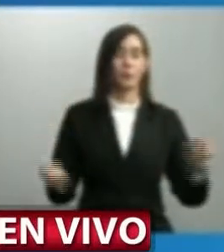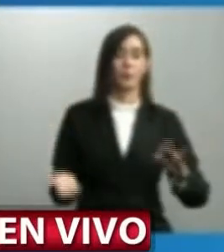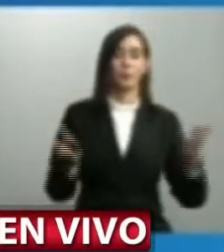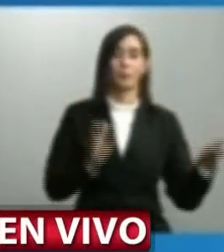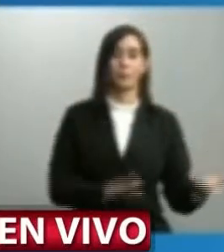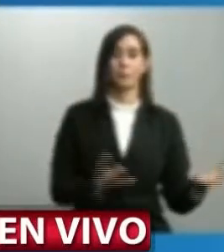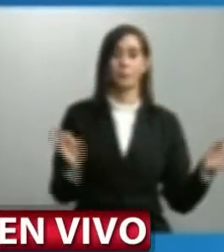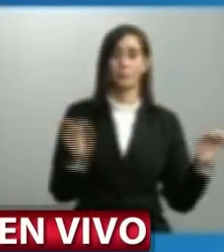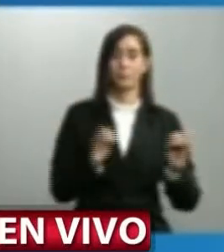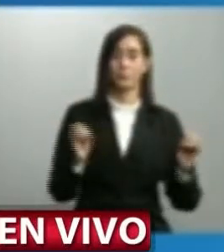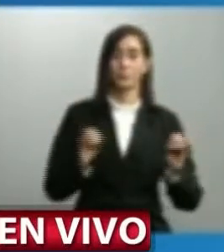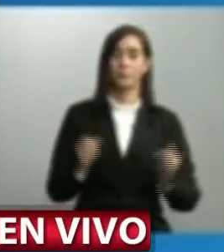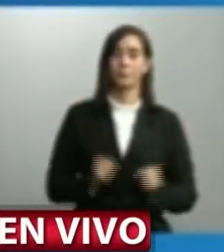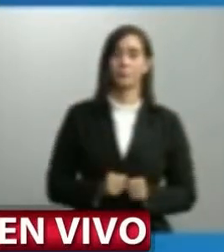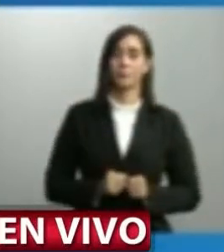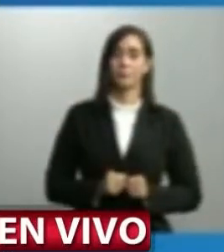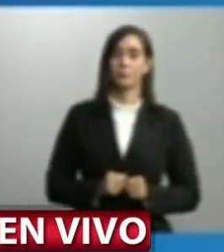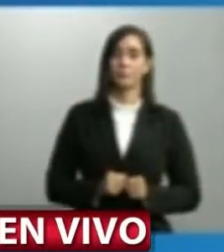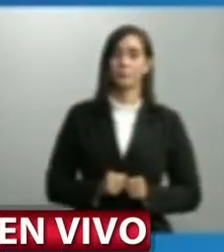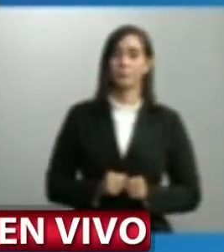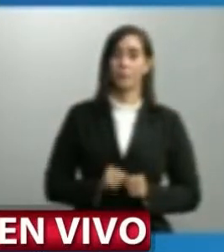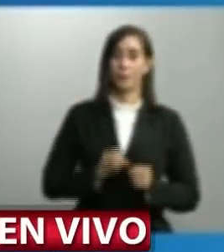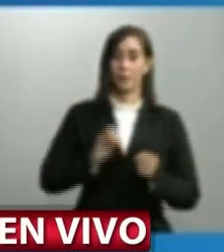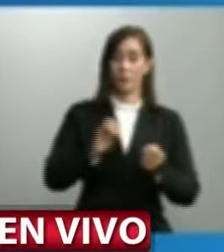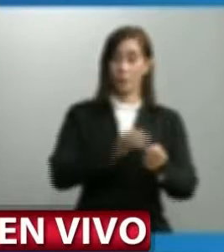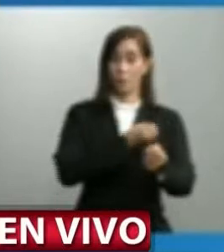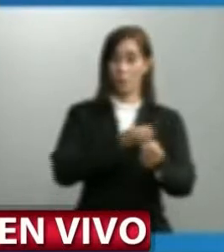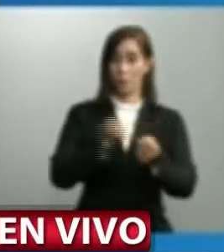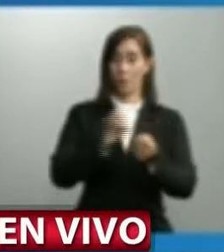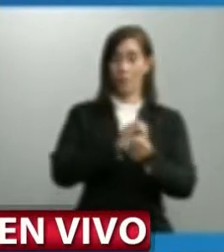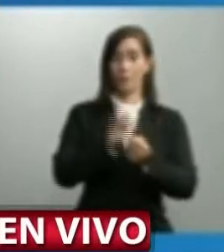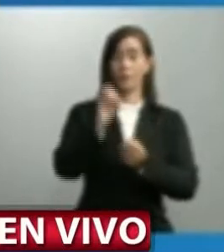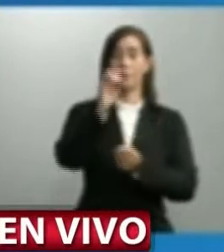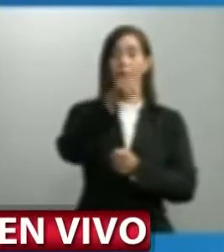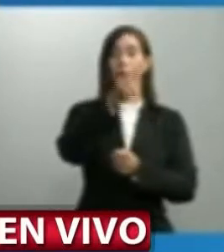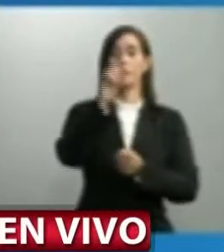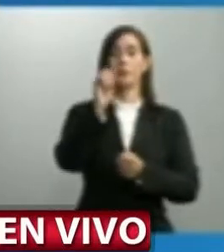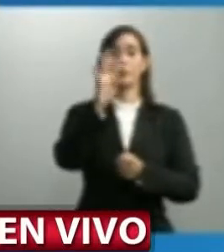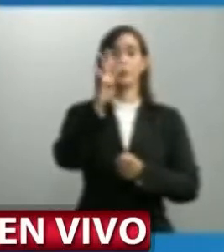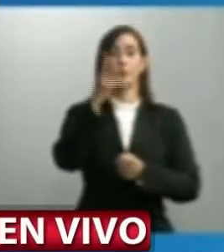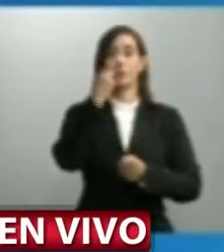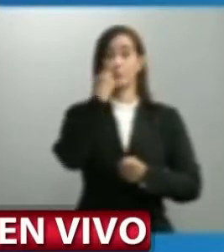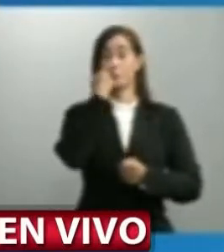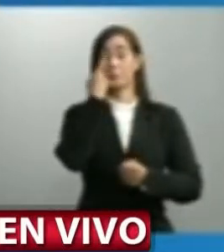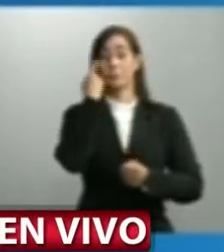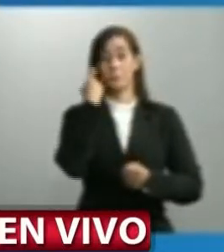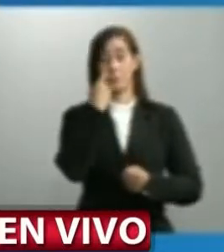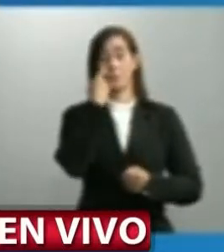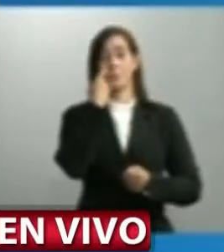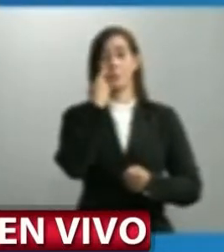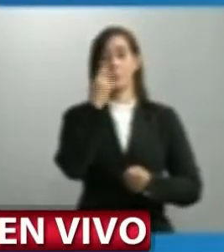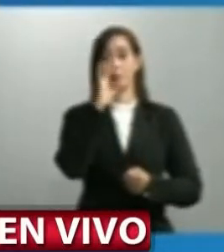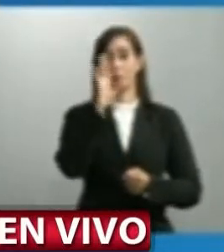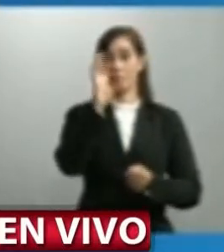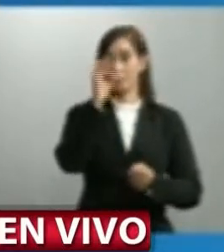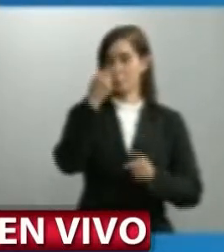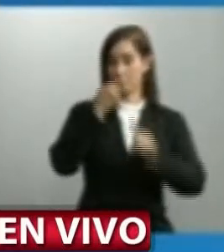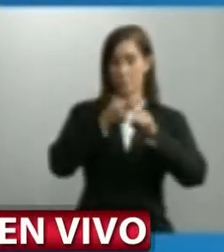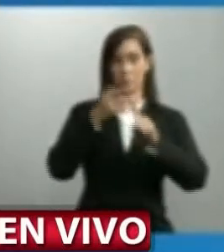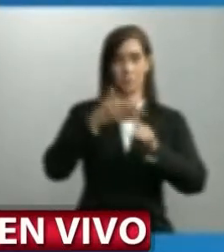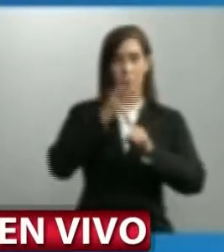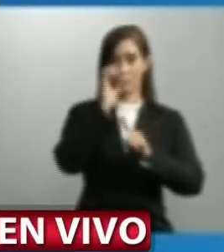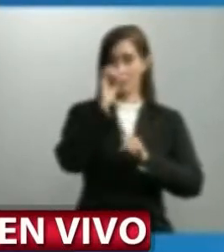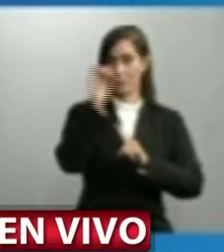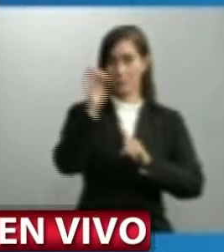0 fallecimientos. San José de Ocoa, 104 pruebas realizadas, 0 casos